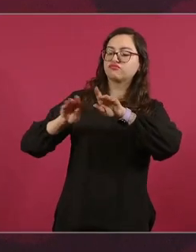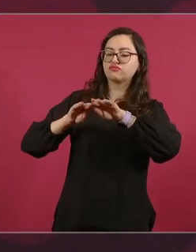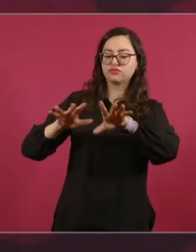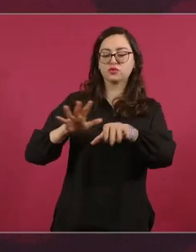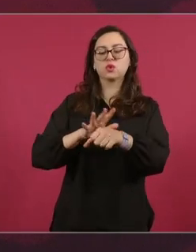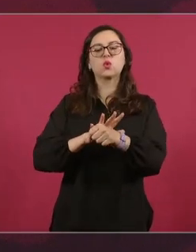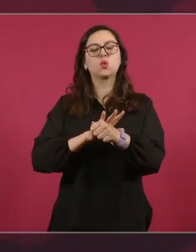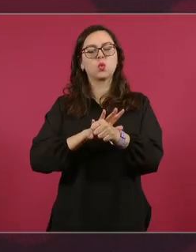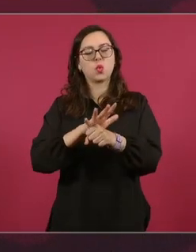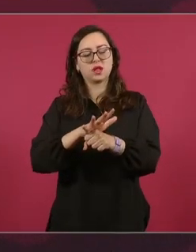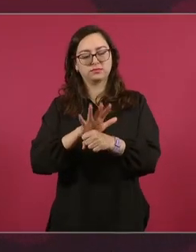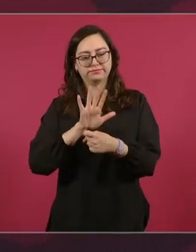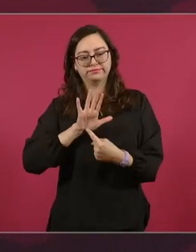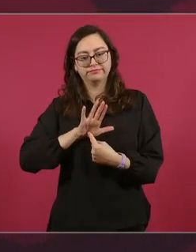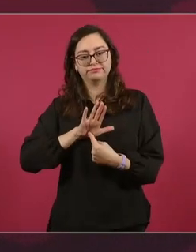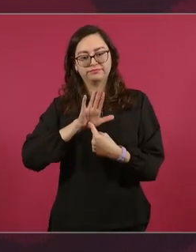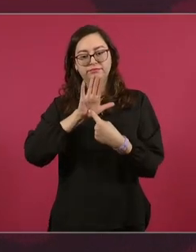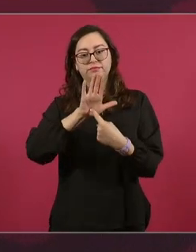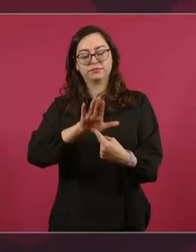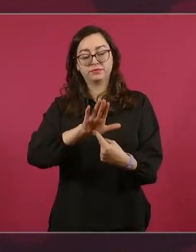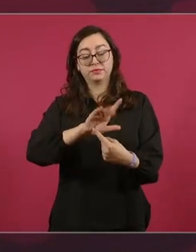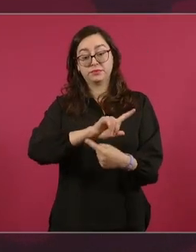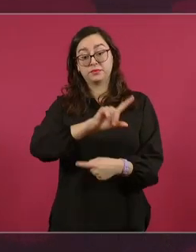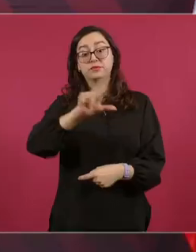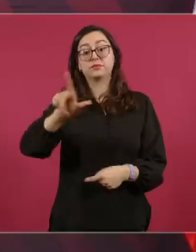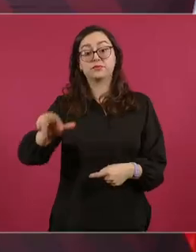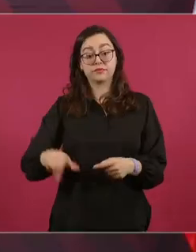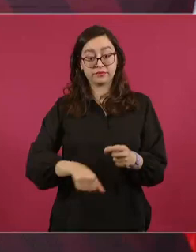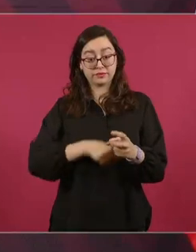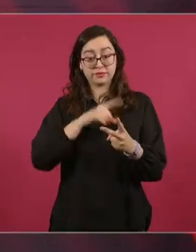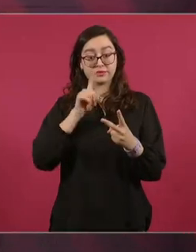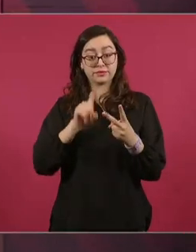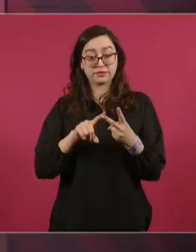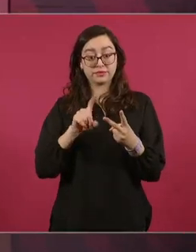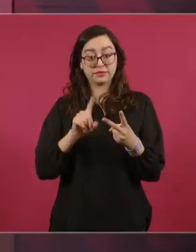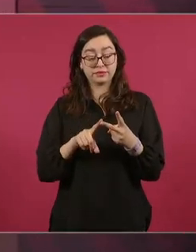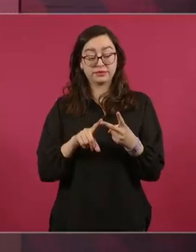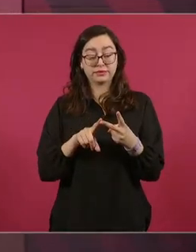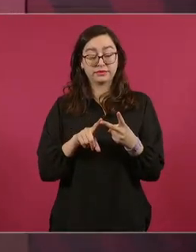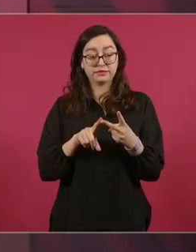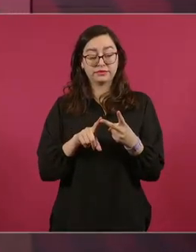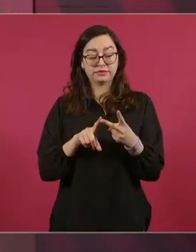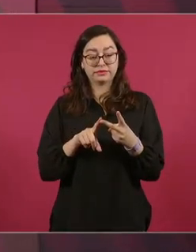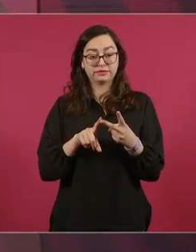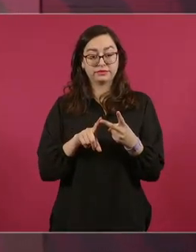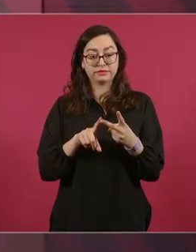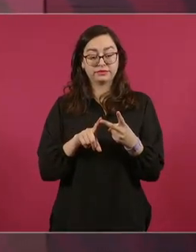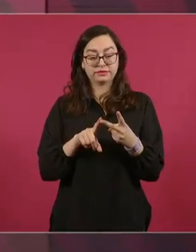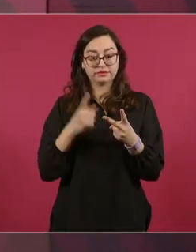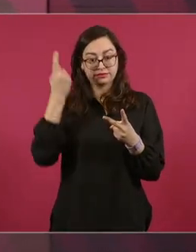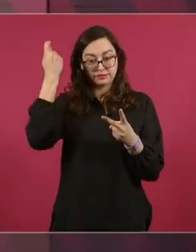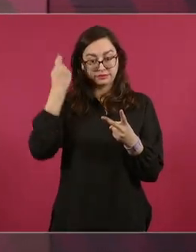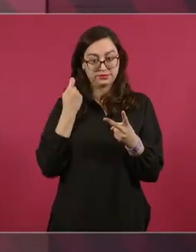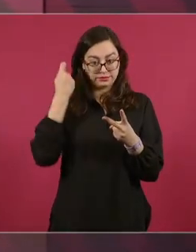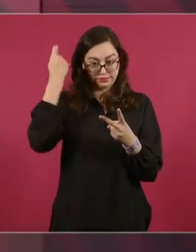a dar a conocer, y luego nos vamos con las